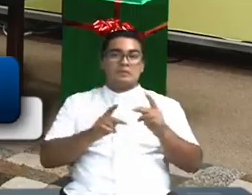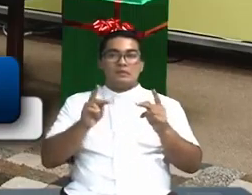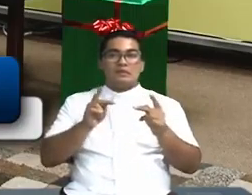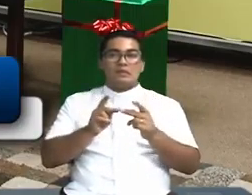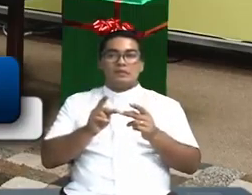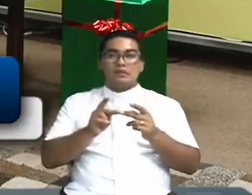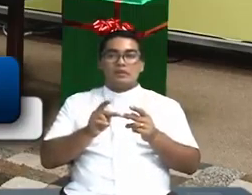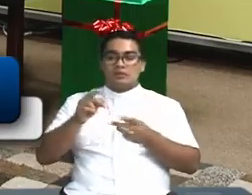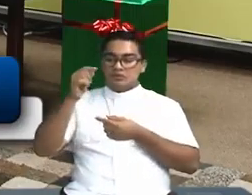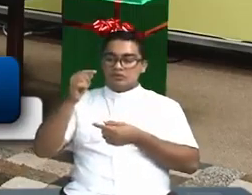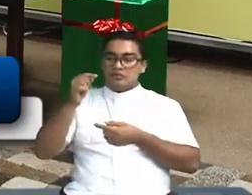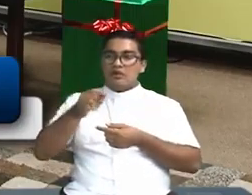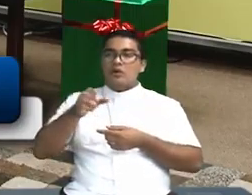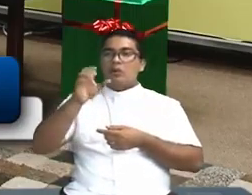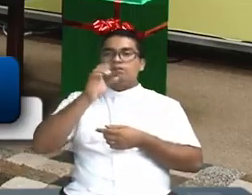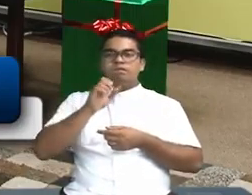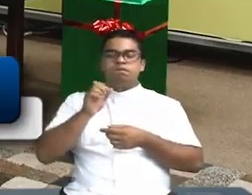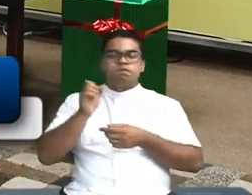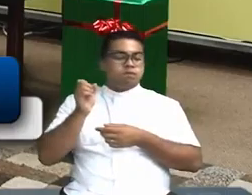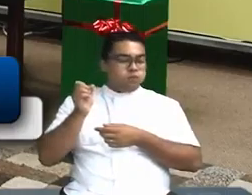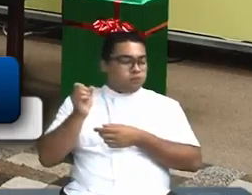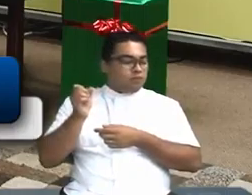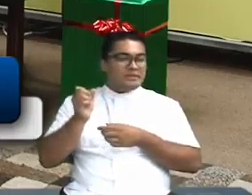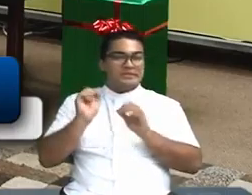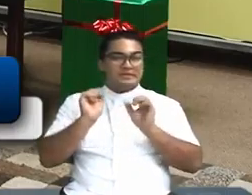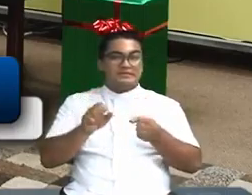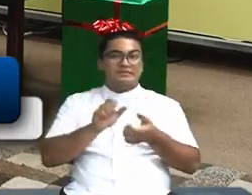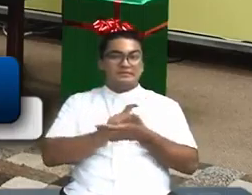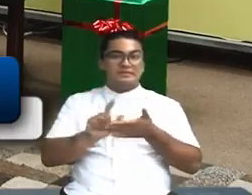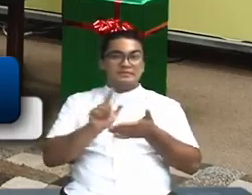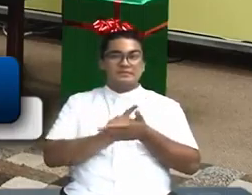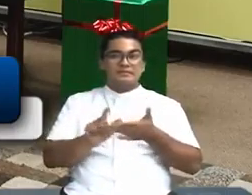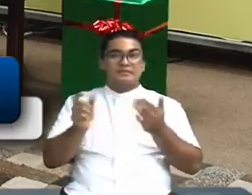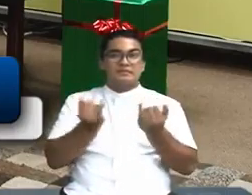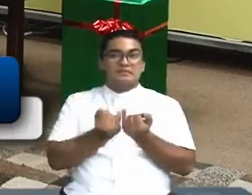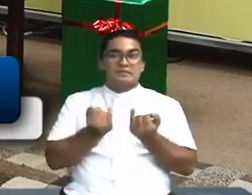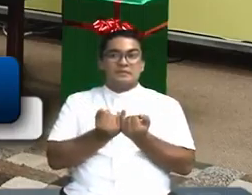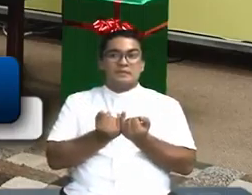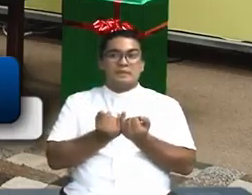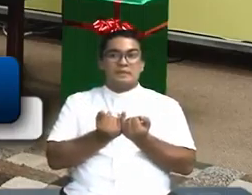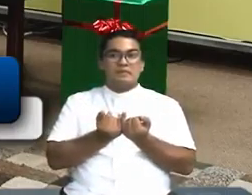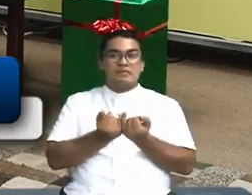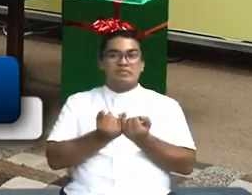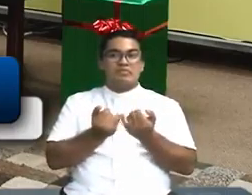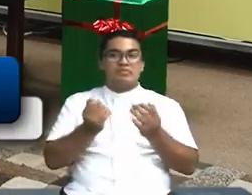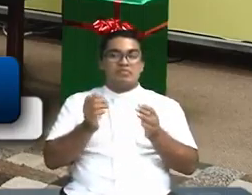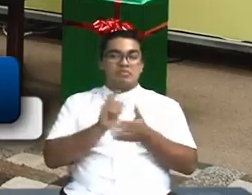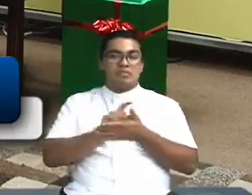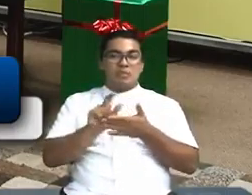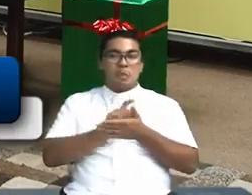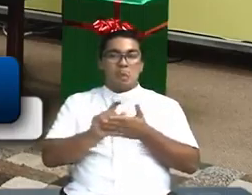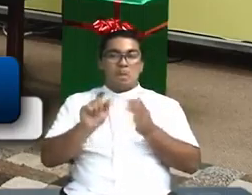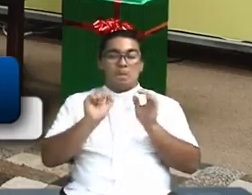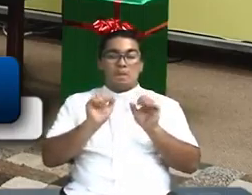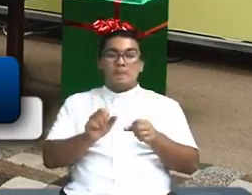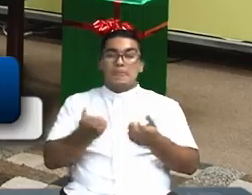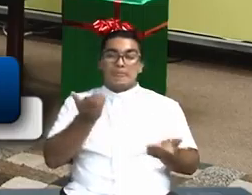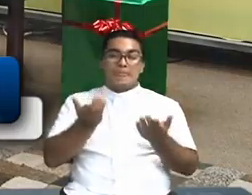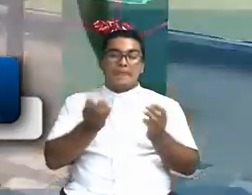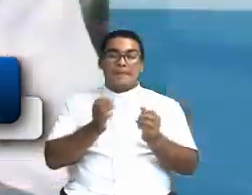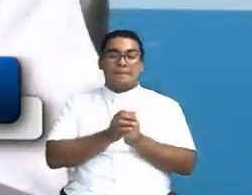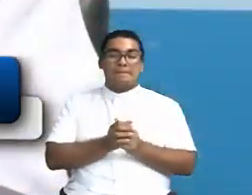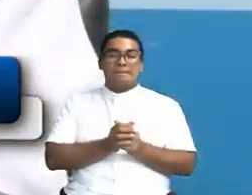con enjuagues bucales que son para desinfección, y eliminar de esa manera los residuos alimenticios que se pudo haber